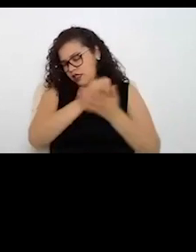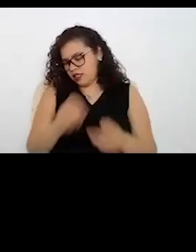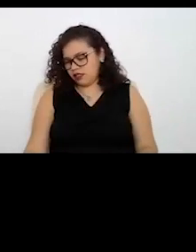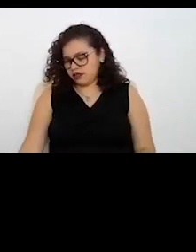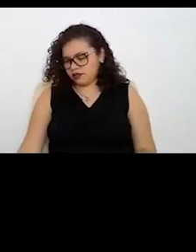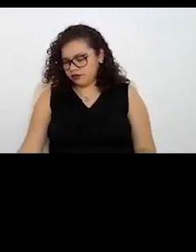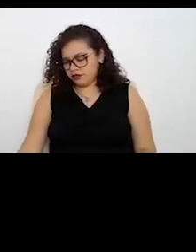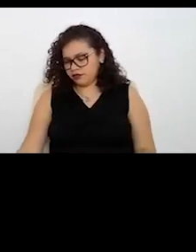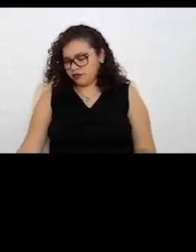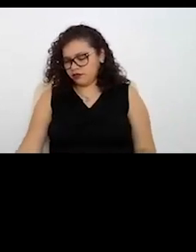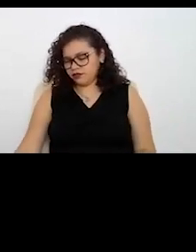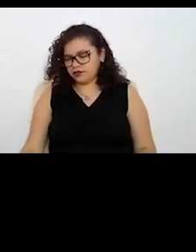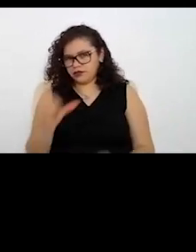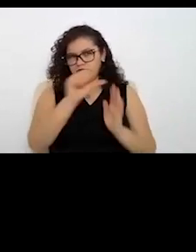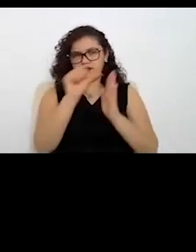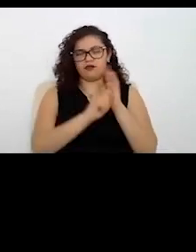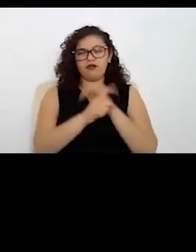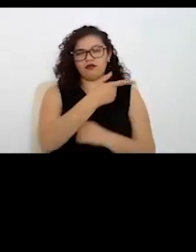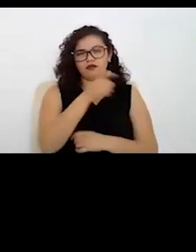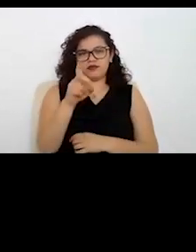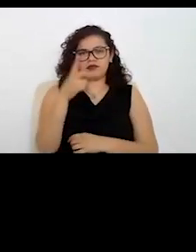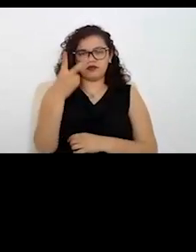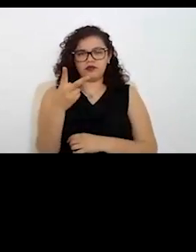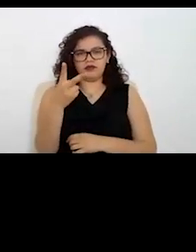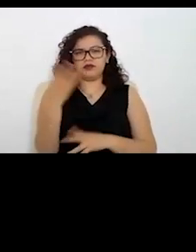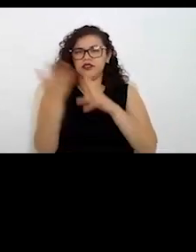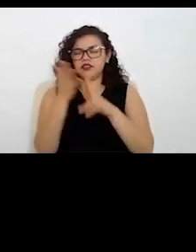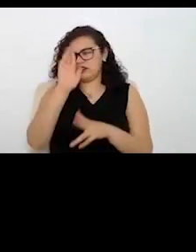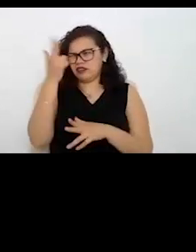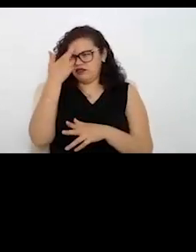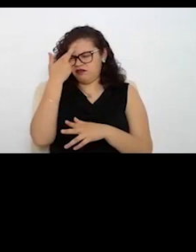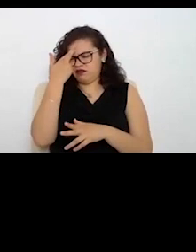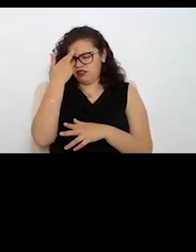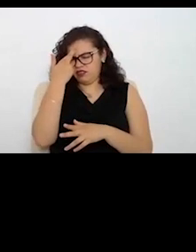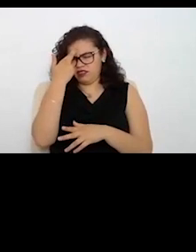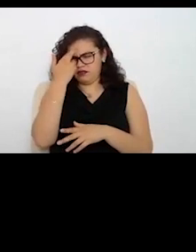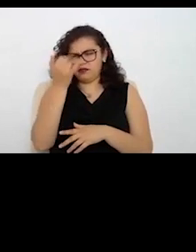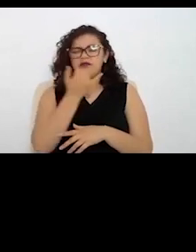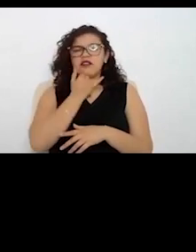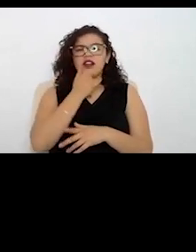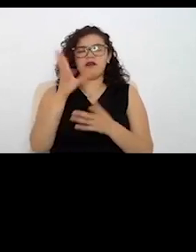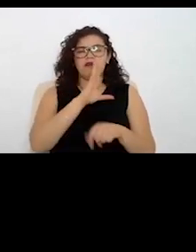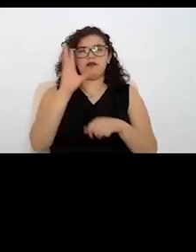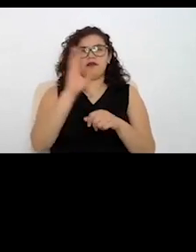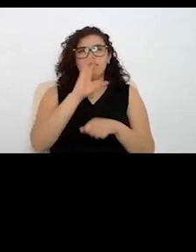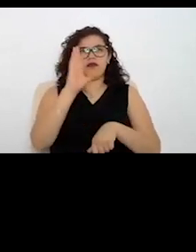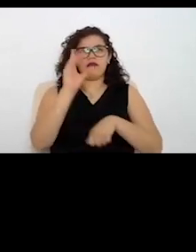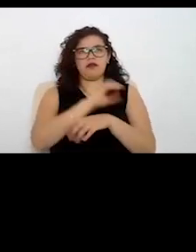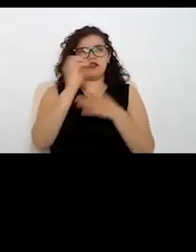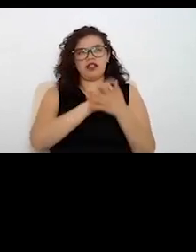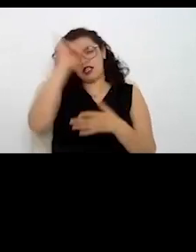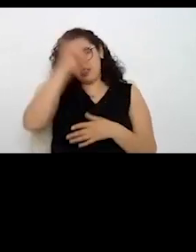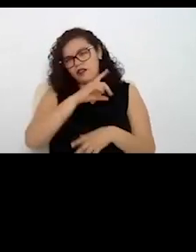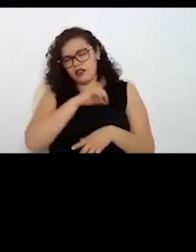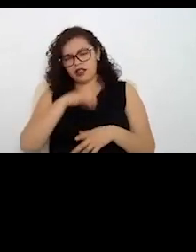el artículo 132, perdón, no me acuerdo de la fracción, pero en ese artículo van a encontrar aquellos permisos obligatorios que tiene que otorgar el patrón